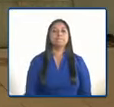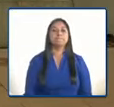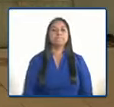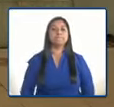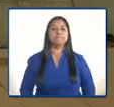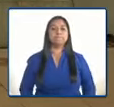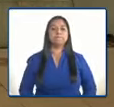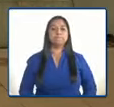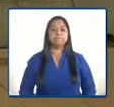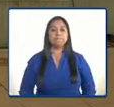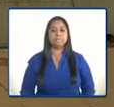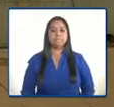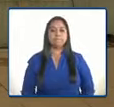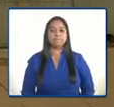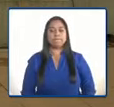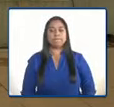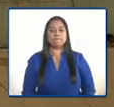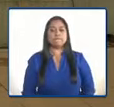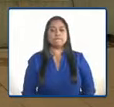Canal Antiguo.